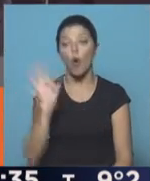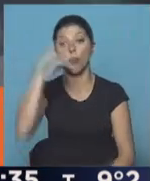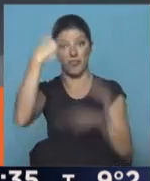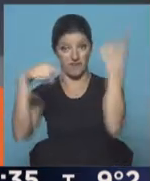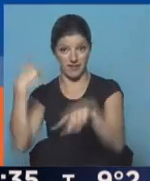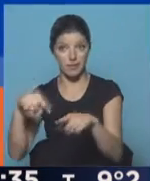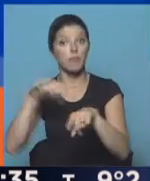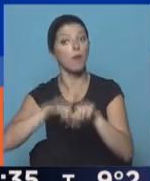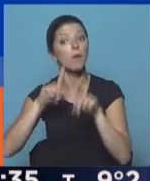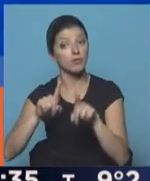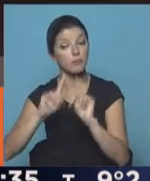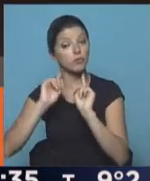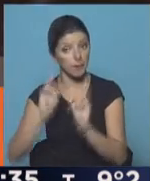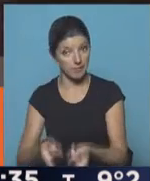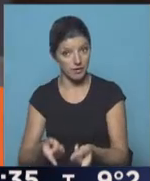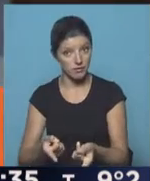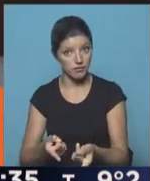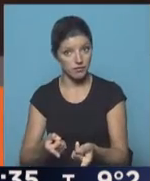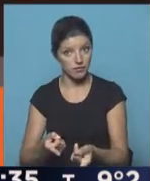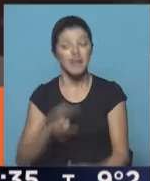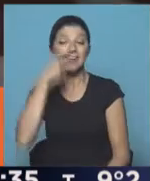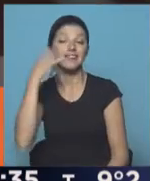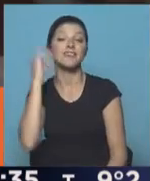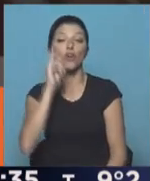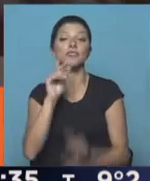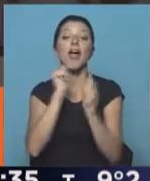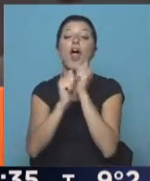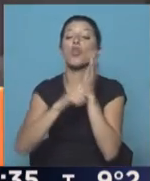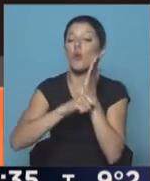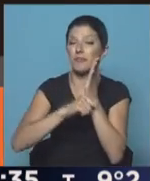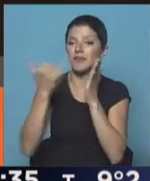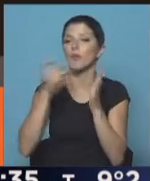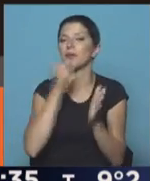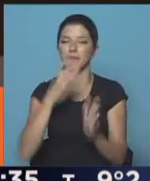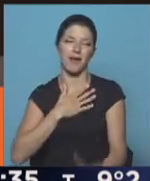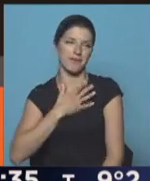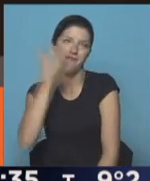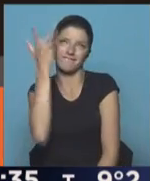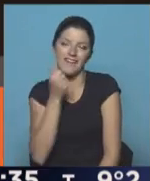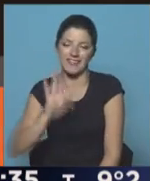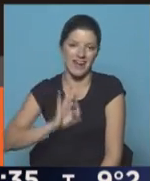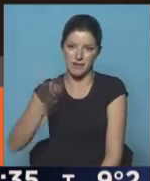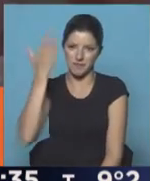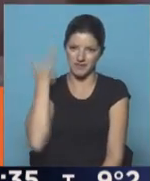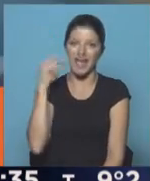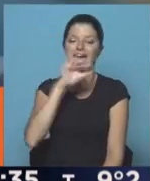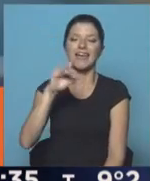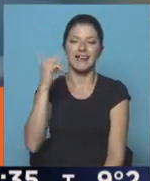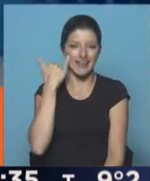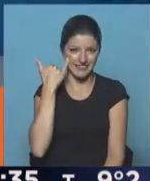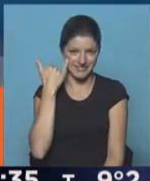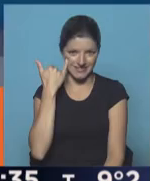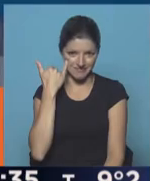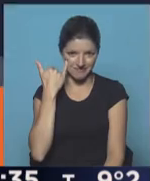al mismo tiempo también es interesante destacar que hay algunos documentales como por ejemplo uno de mis preferidos del año pasado el crazy crazy llegue